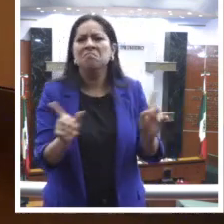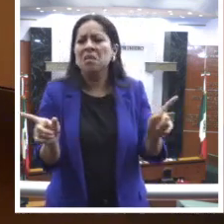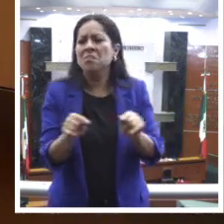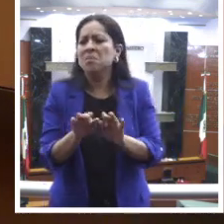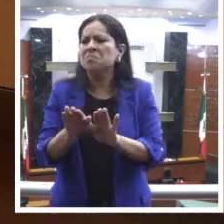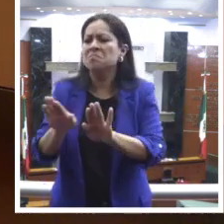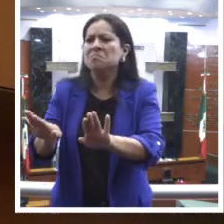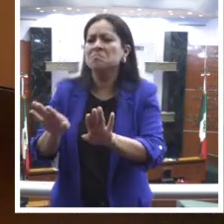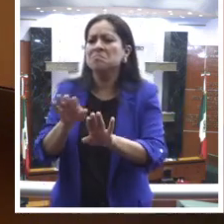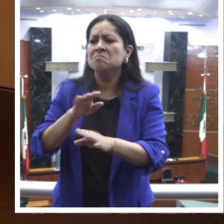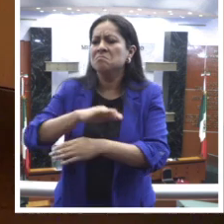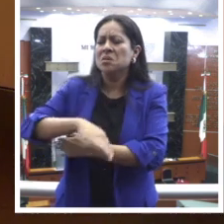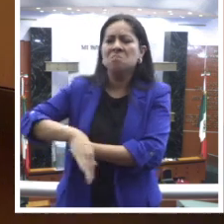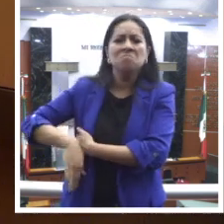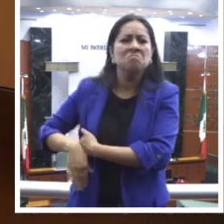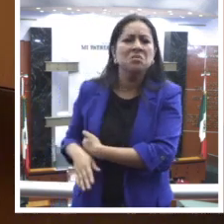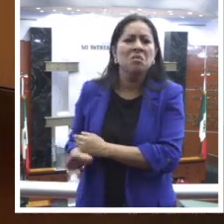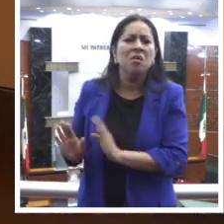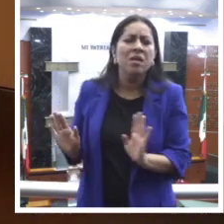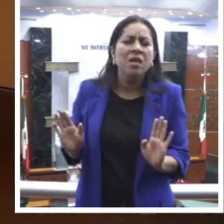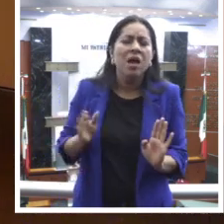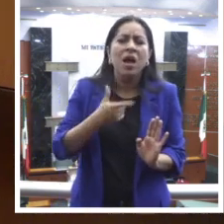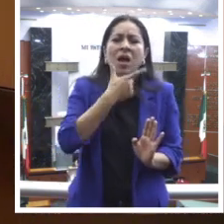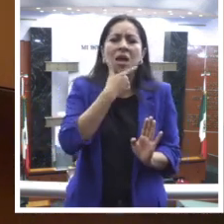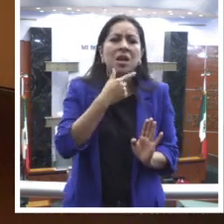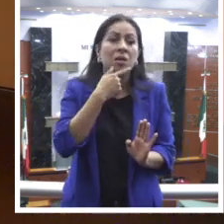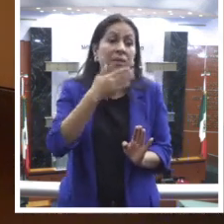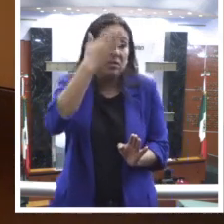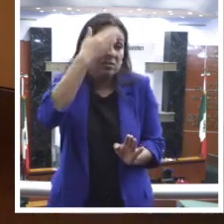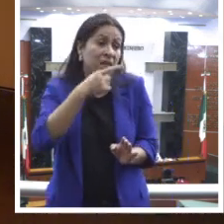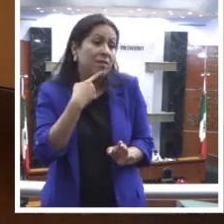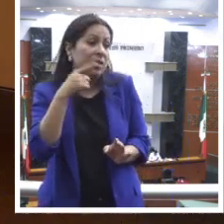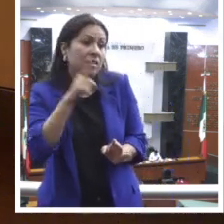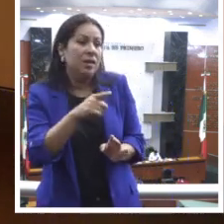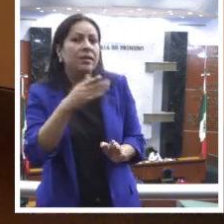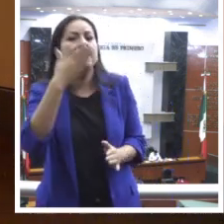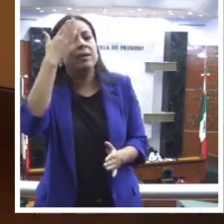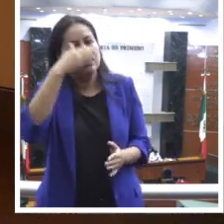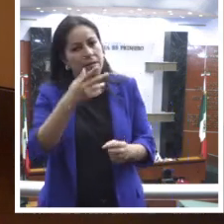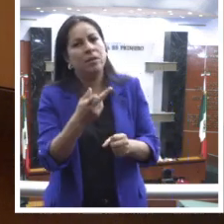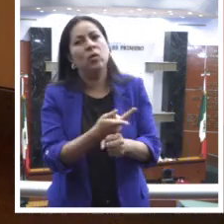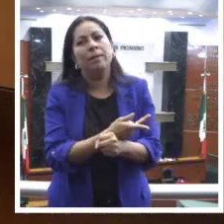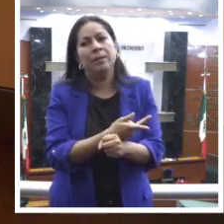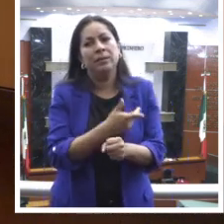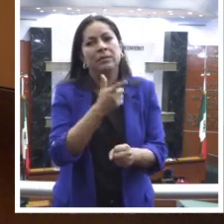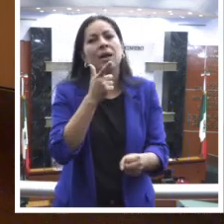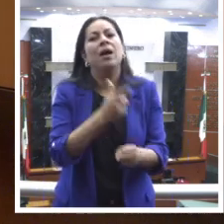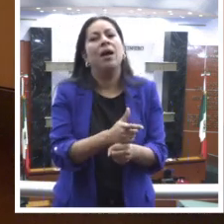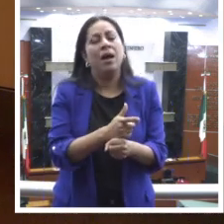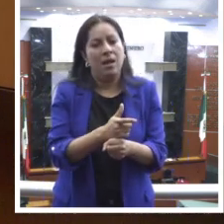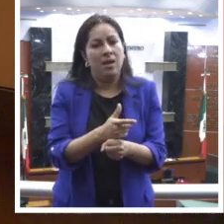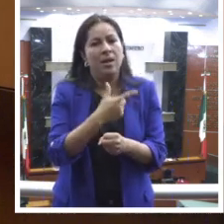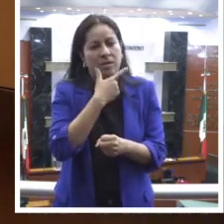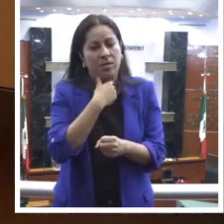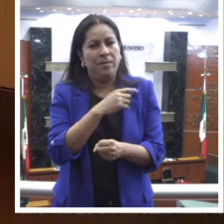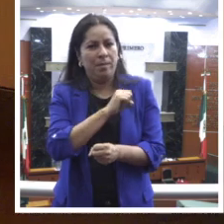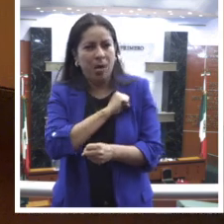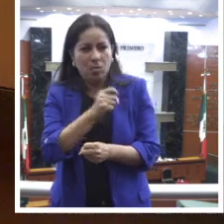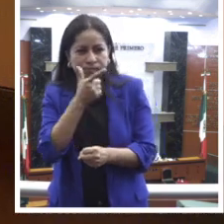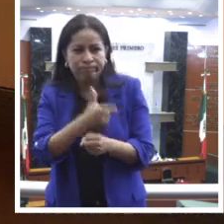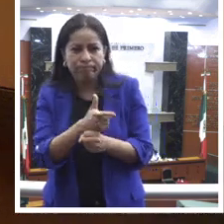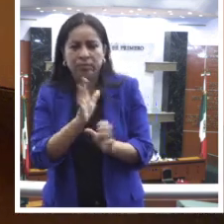inmediatamente el extorsionador sabe que lo están denunciando y ya saben lo que sucede compañeros